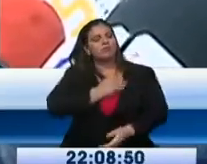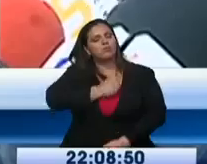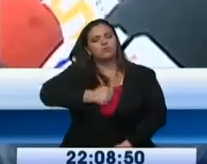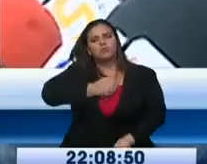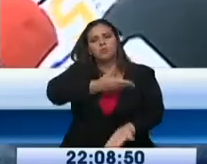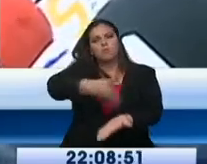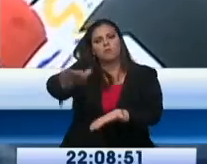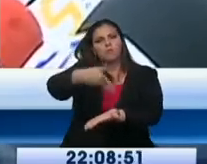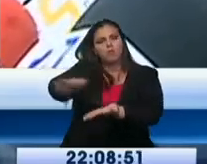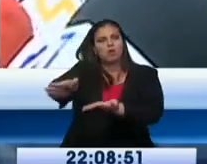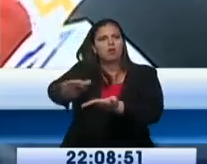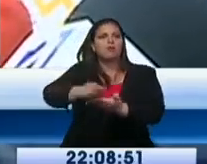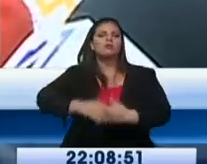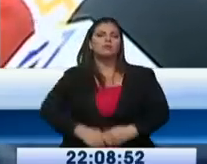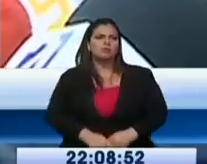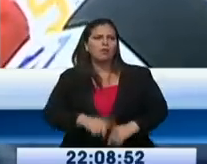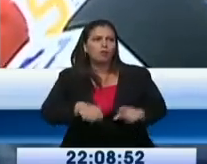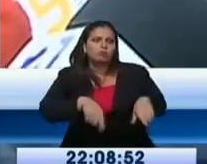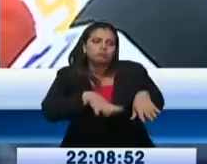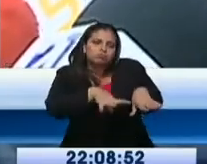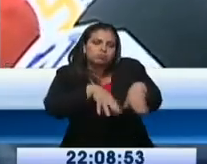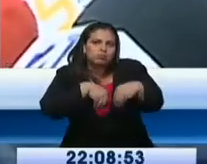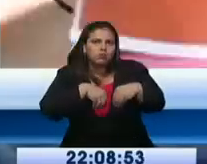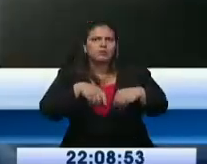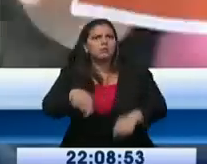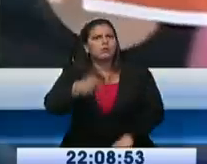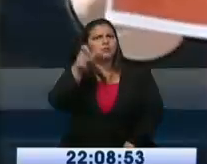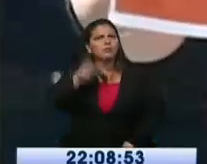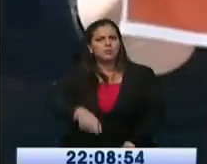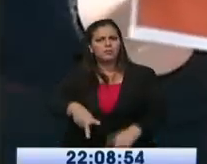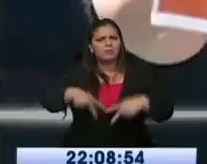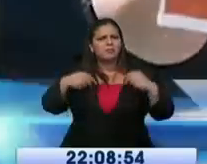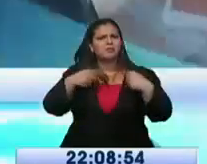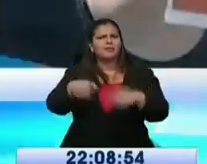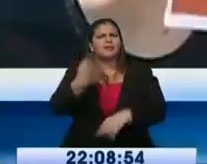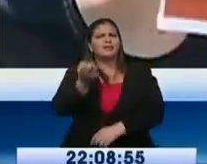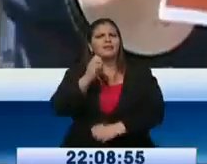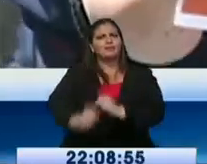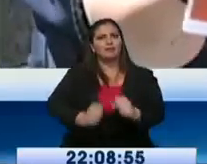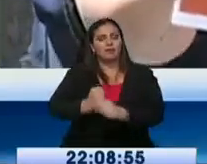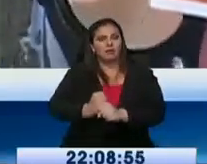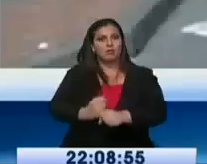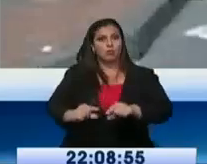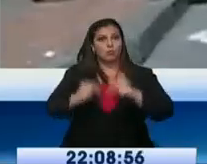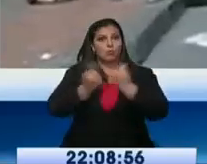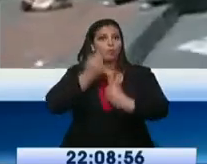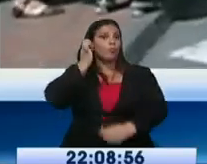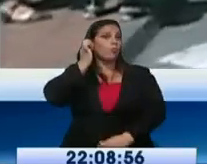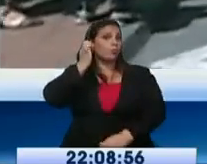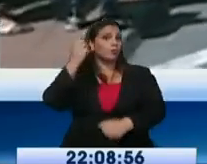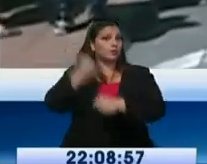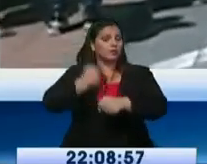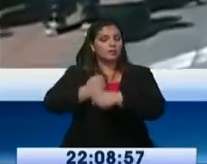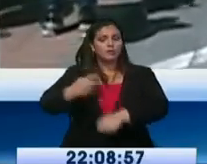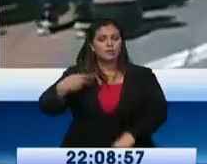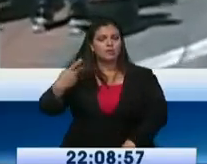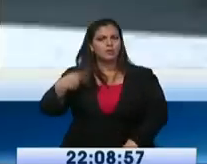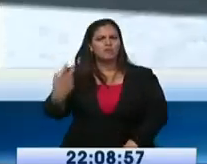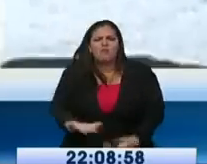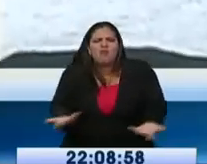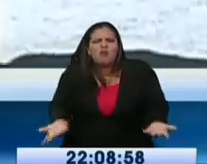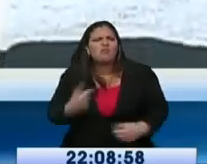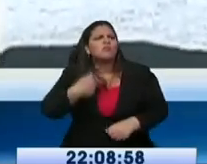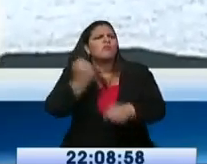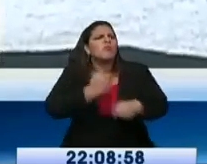mayor objeción. Ha habido una persona que ha vivido 15 años en este hotel. Mientras las meretrices exigían su derecho al trabajo, sobre todo un sitio donde